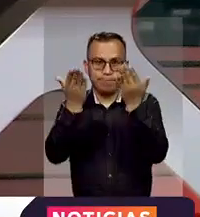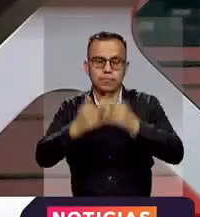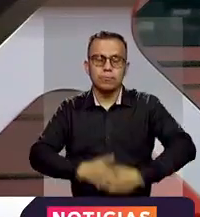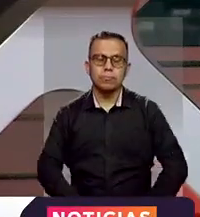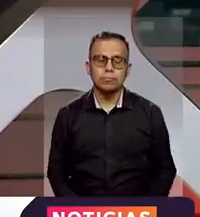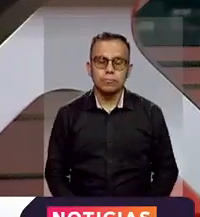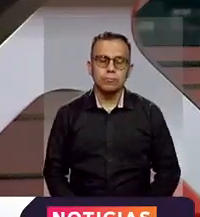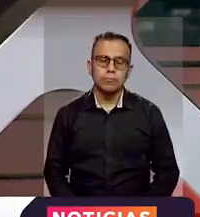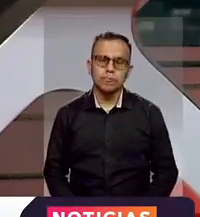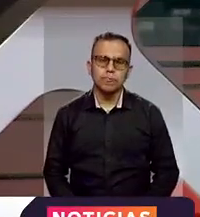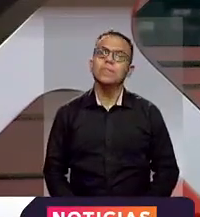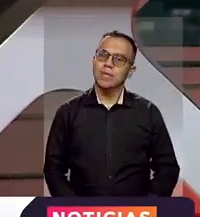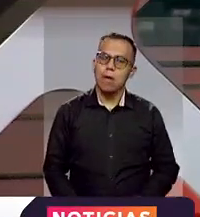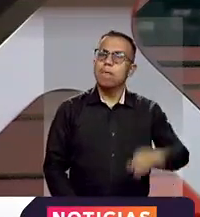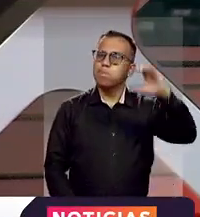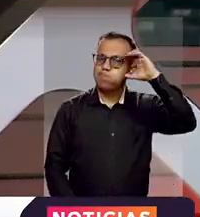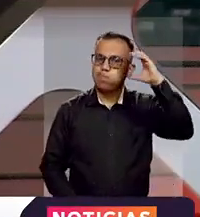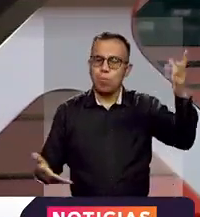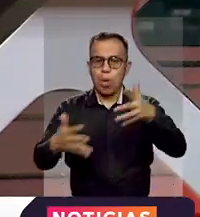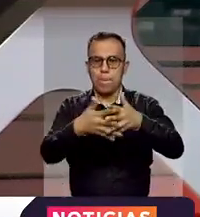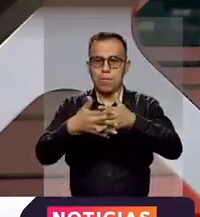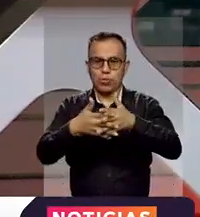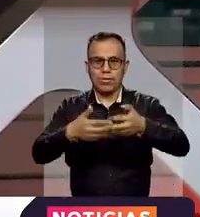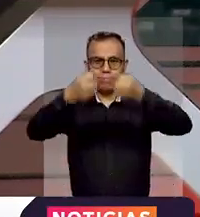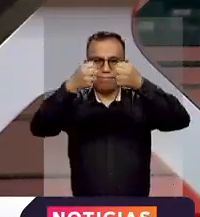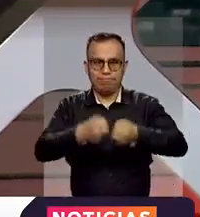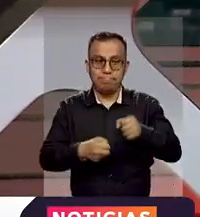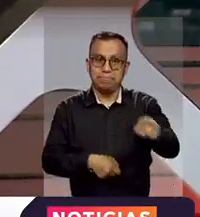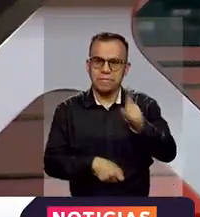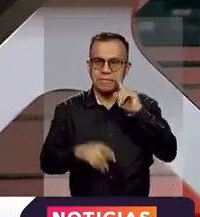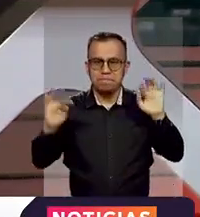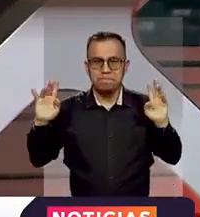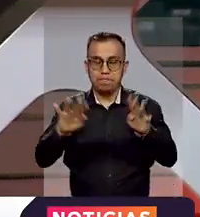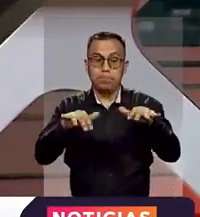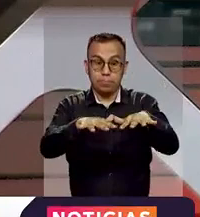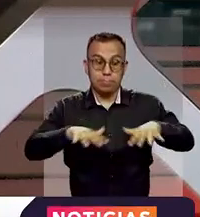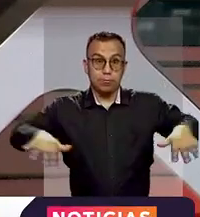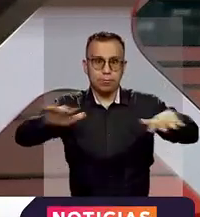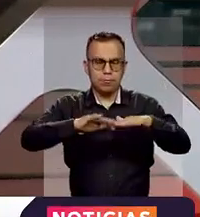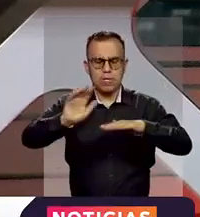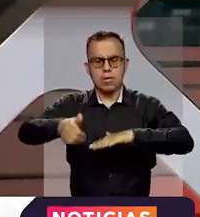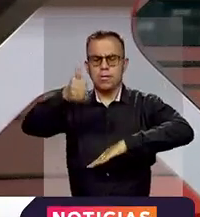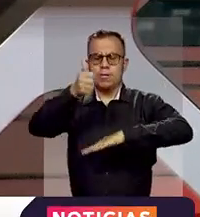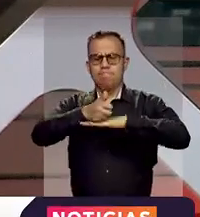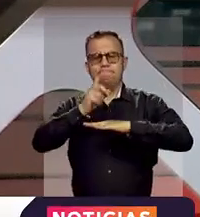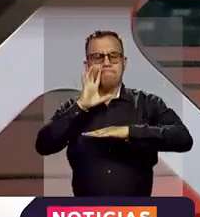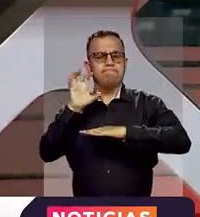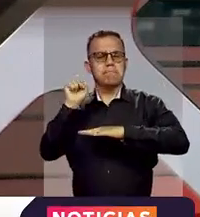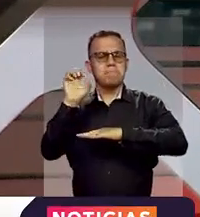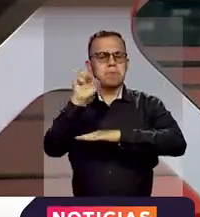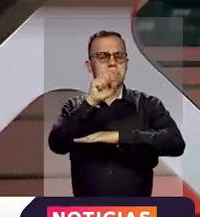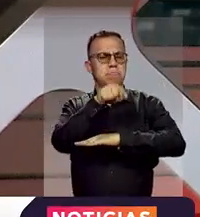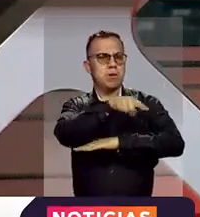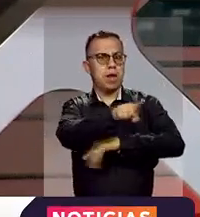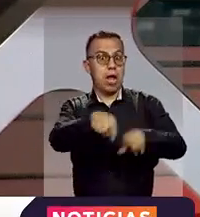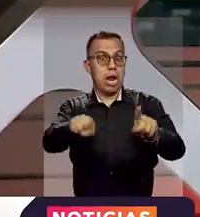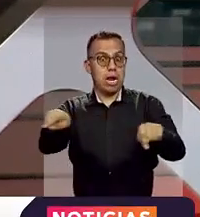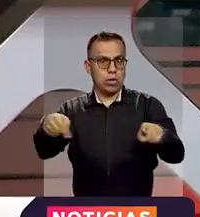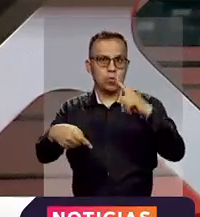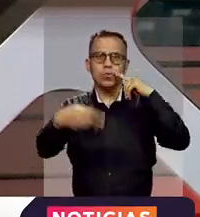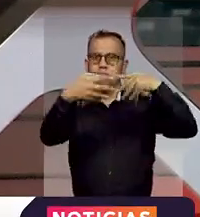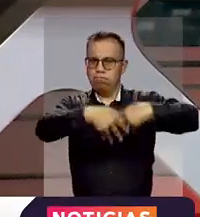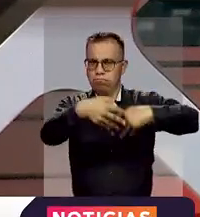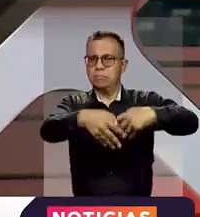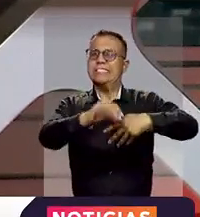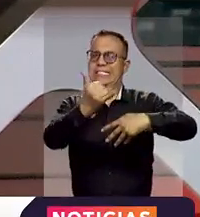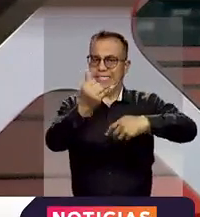y continúan las concentraciones en el Portal Américas. Sin embargo, en el lugar las autoridades han identificado, además de algunos